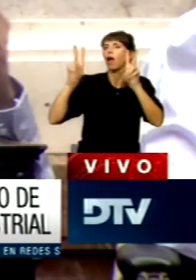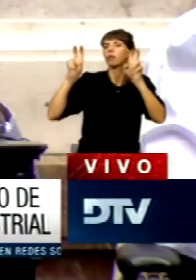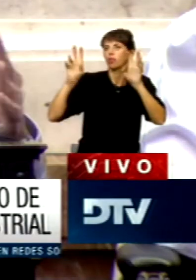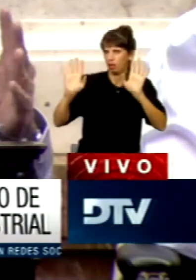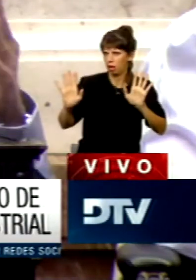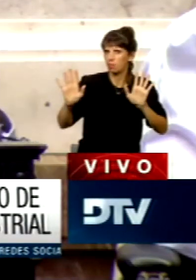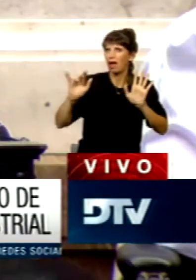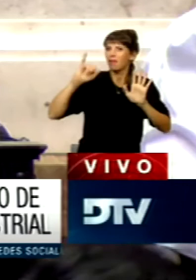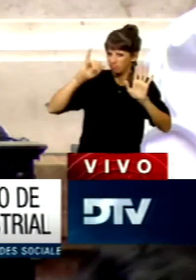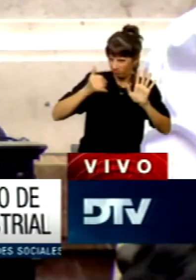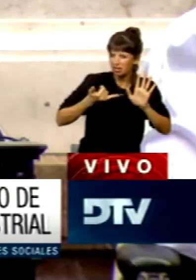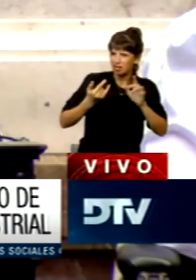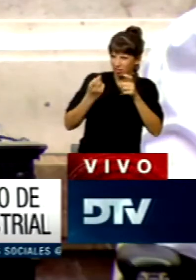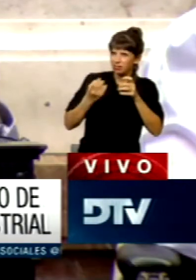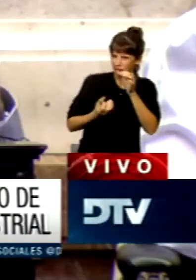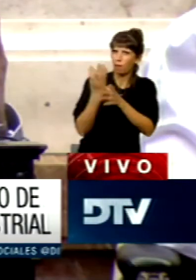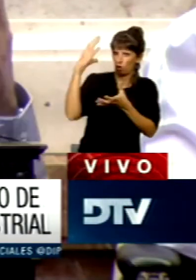no porque nosotros querramos.